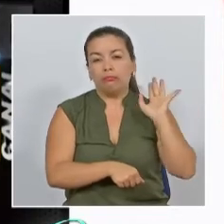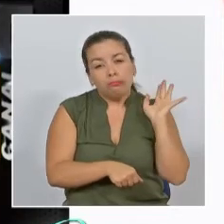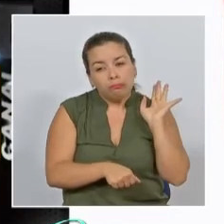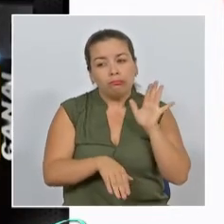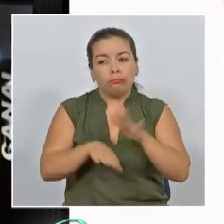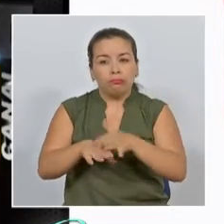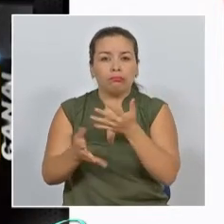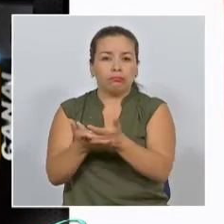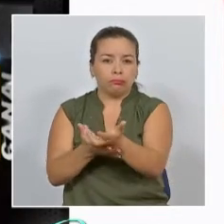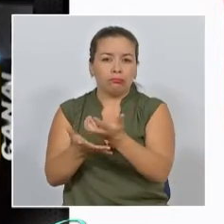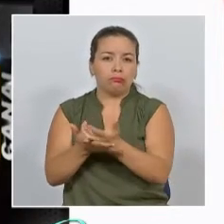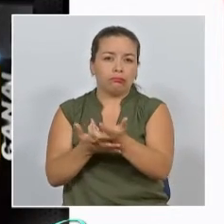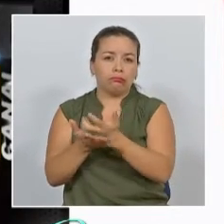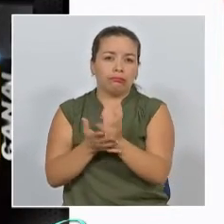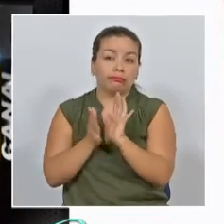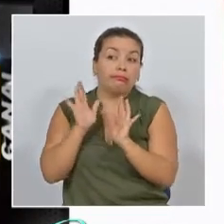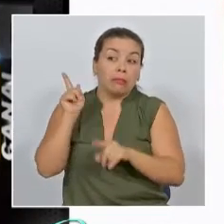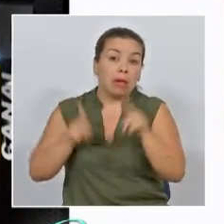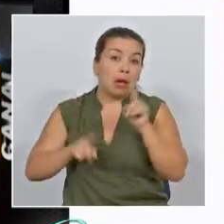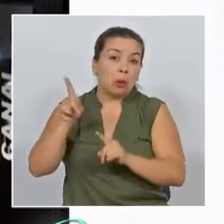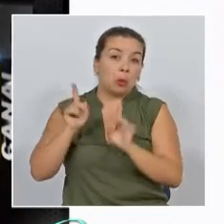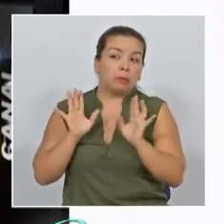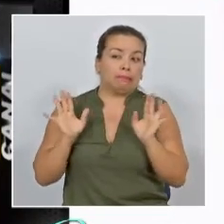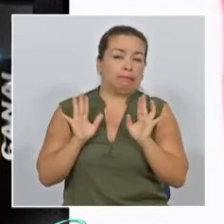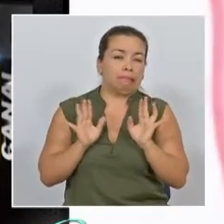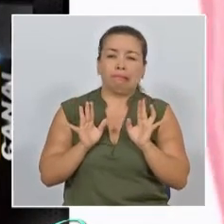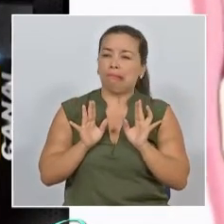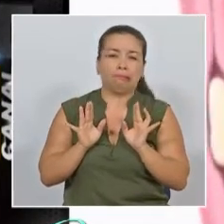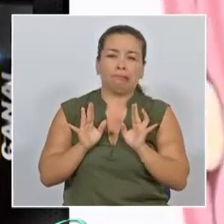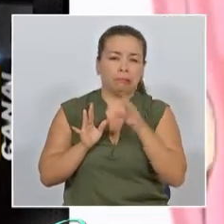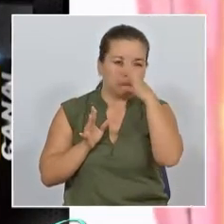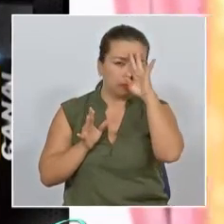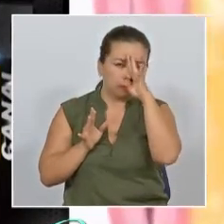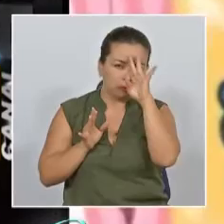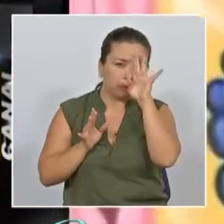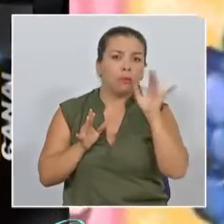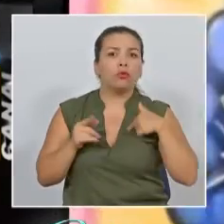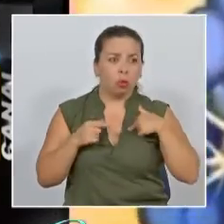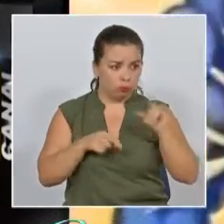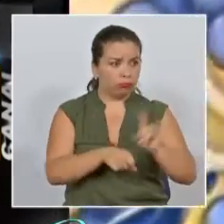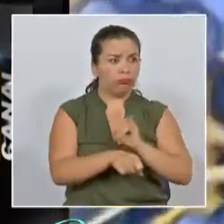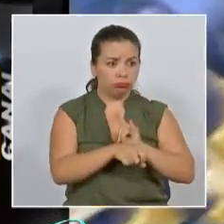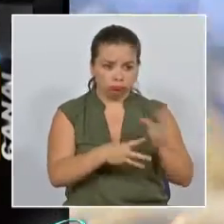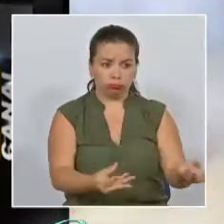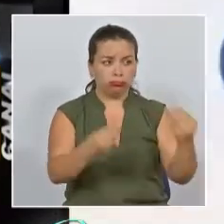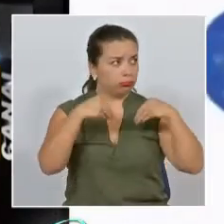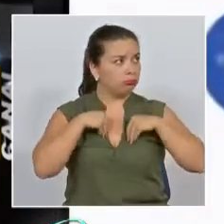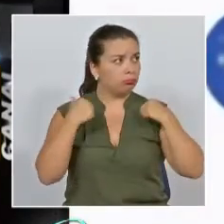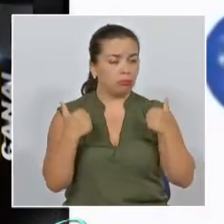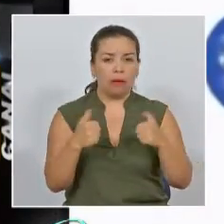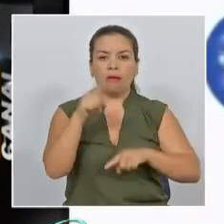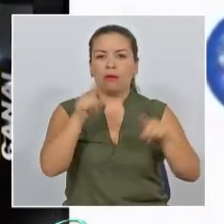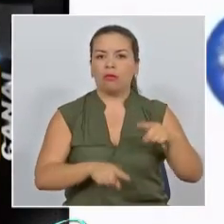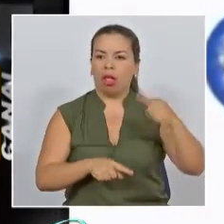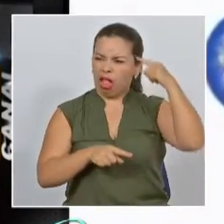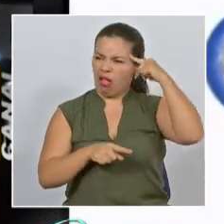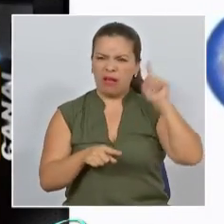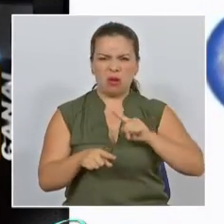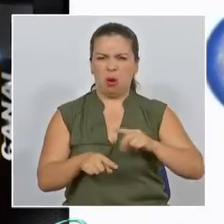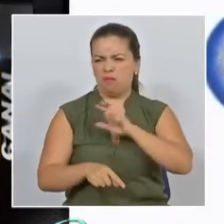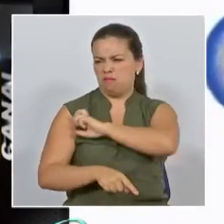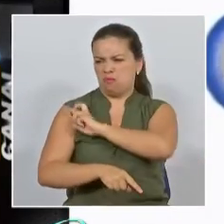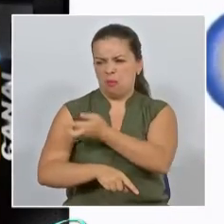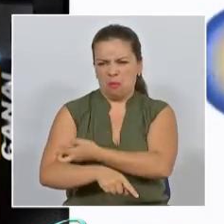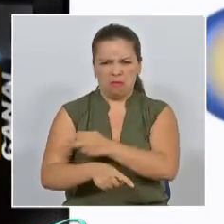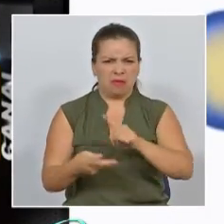la utilicé en mi hijo y en el suyo, en muchísimos niños, con resultados muy buenos. Entonces empezaron a decir, no, es que eso tiene muchas proteínas y